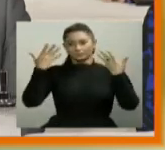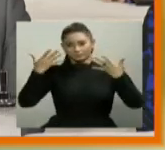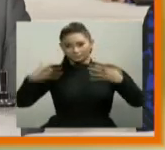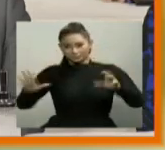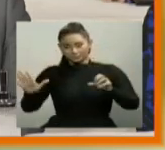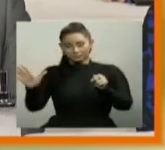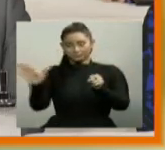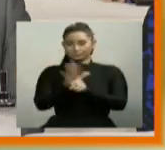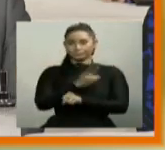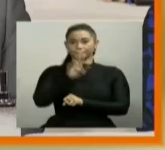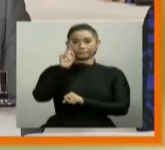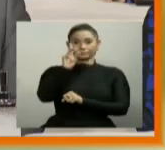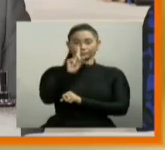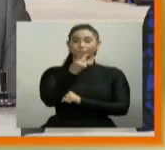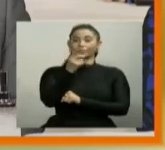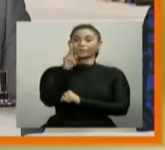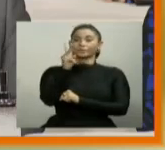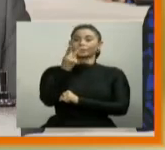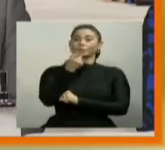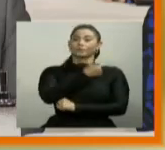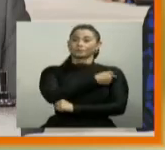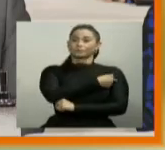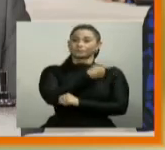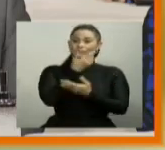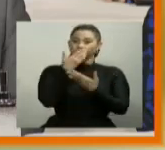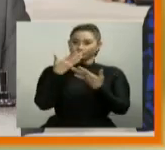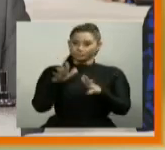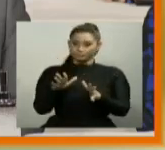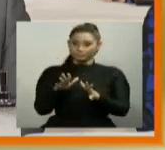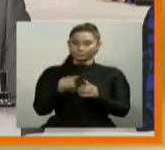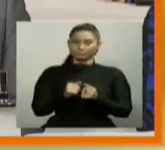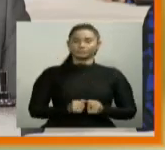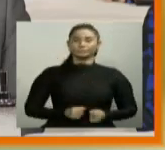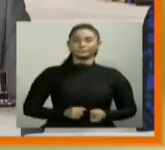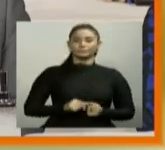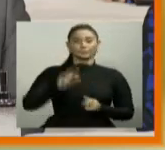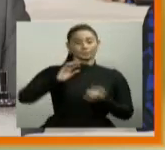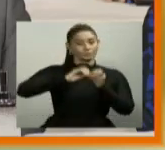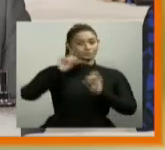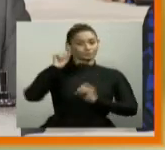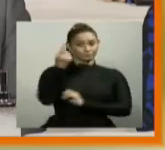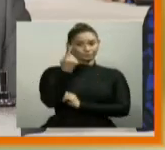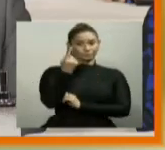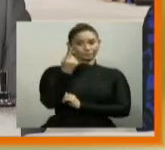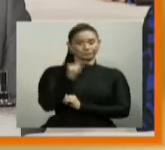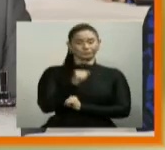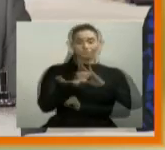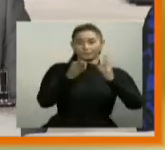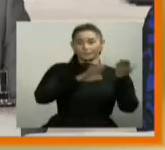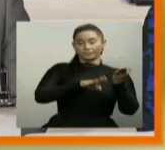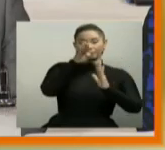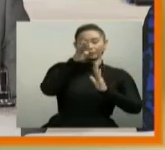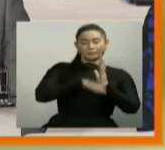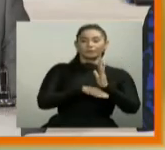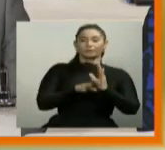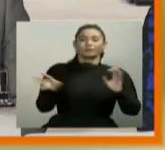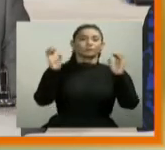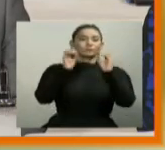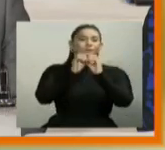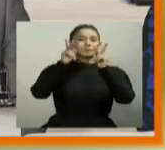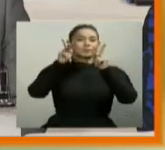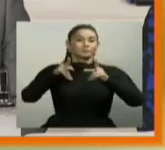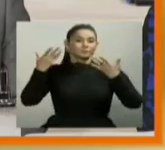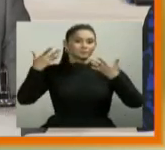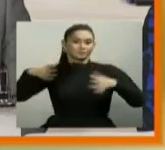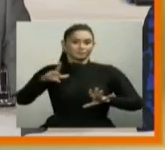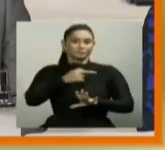vacunas, porque no hay un estudio que haya establecido de manera final. Estudios se han venido realizando, pero de